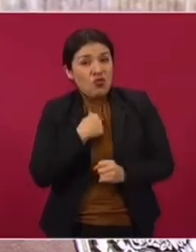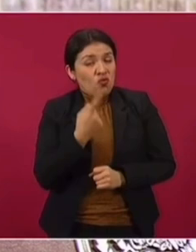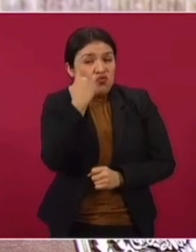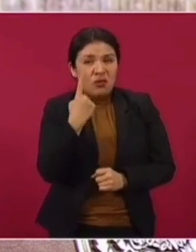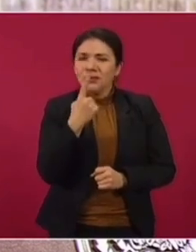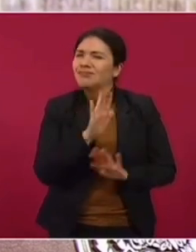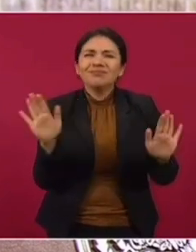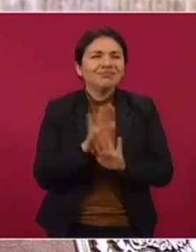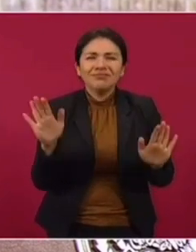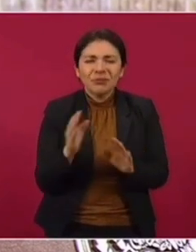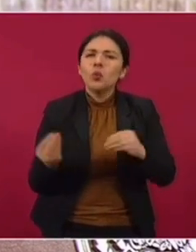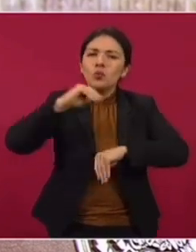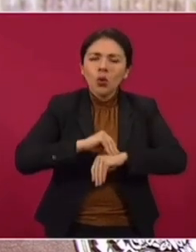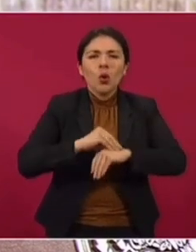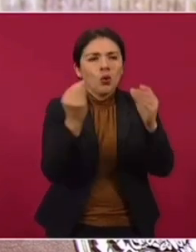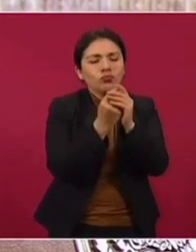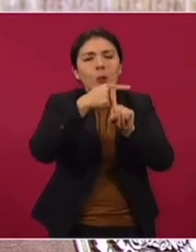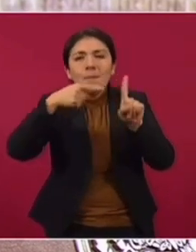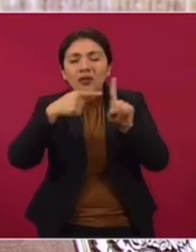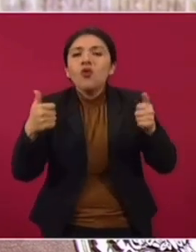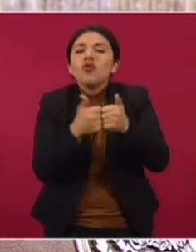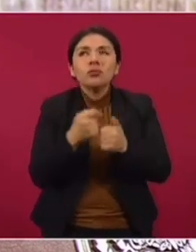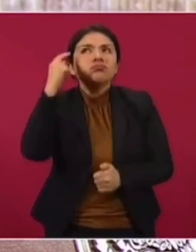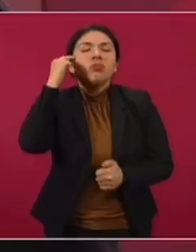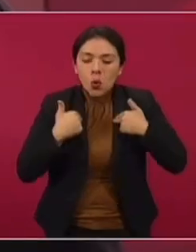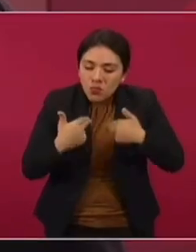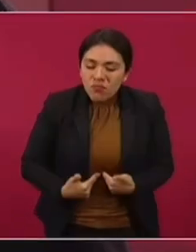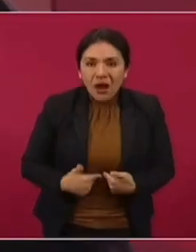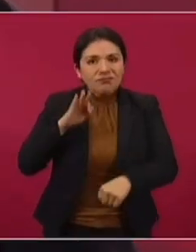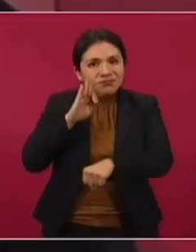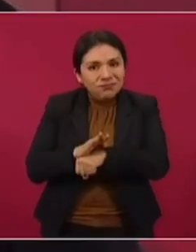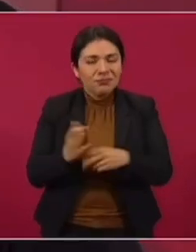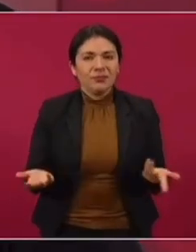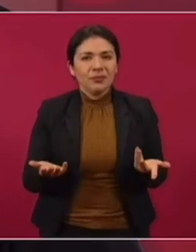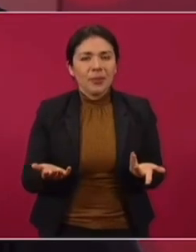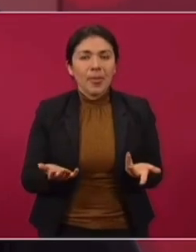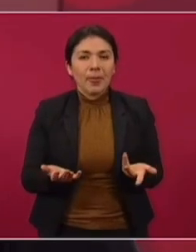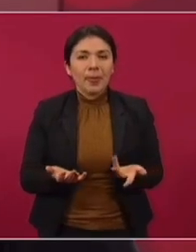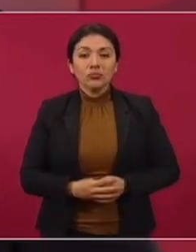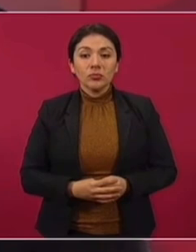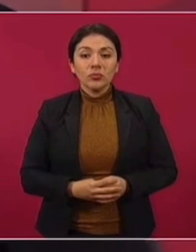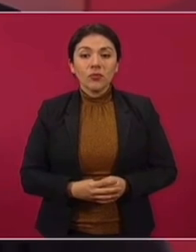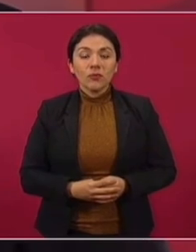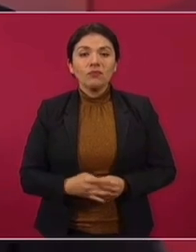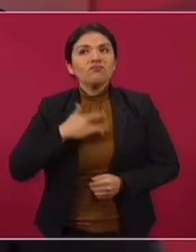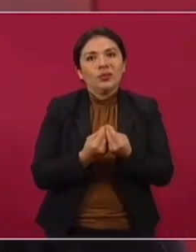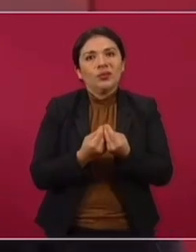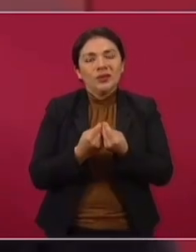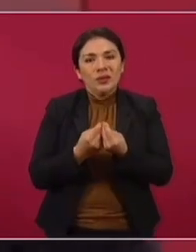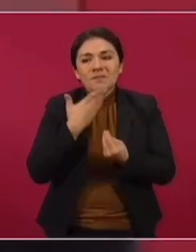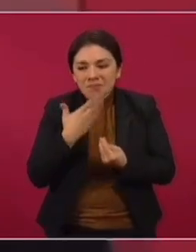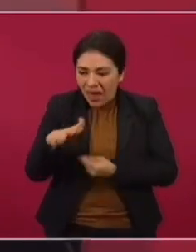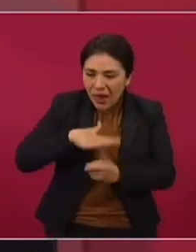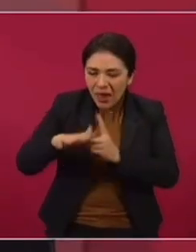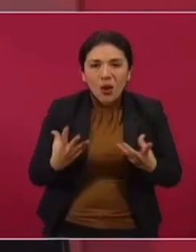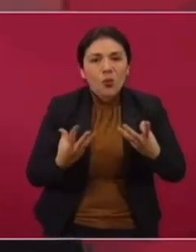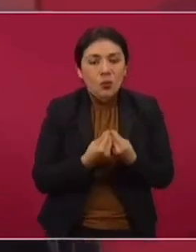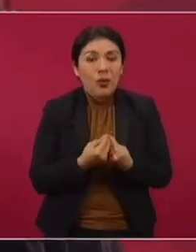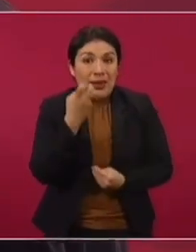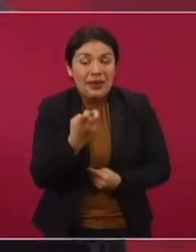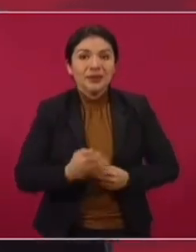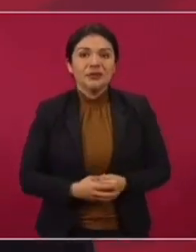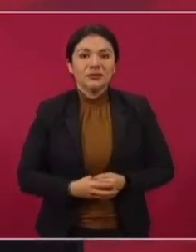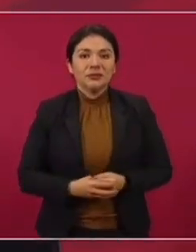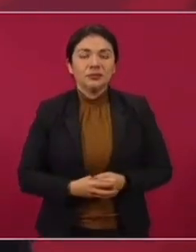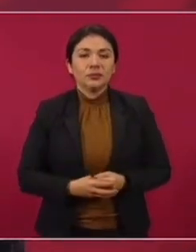tiene una clase media humanista, fraterna, porque es